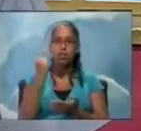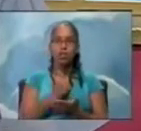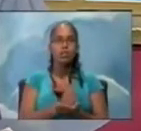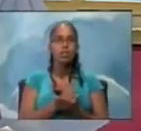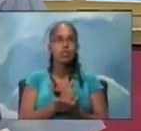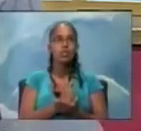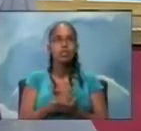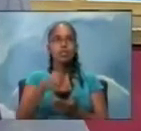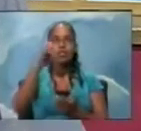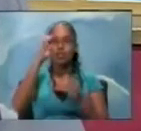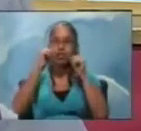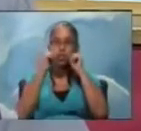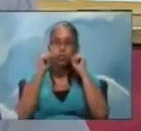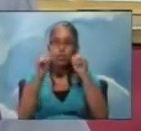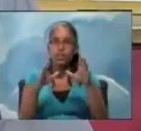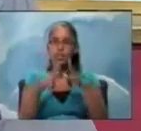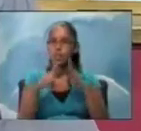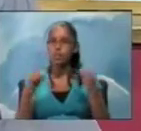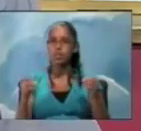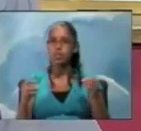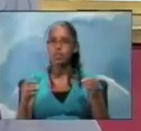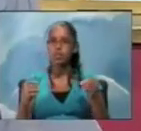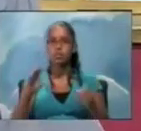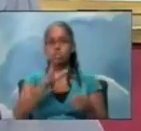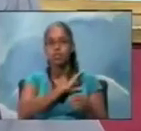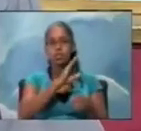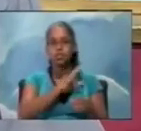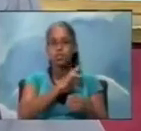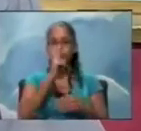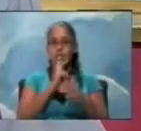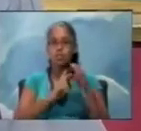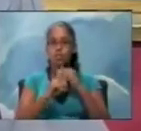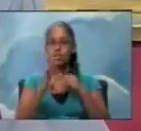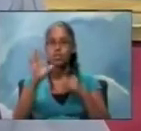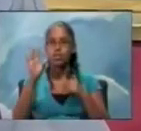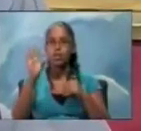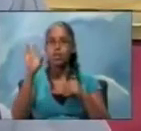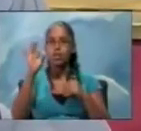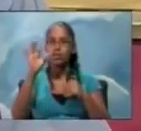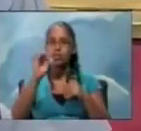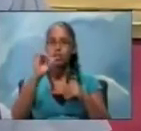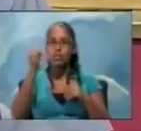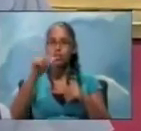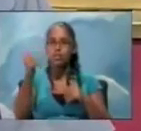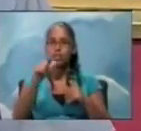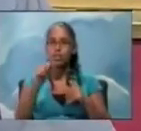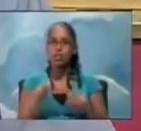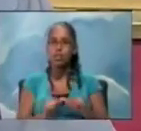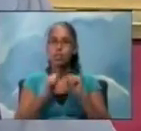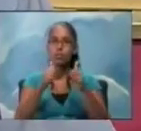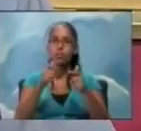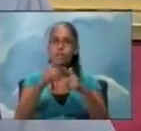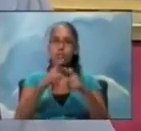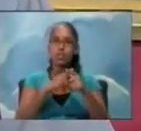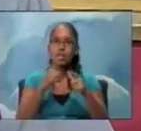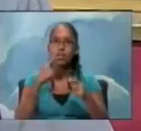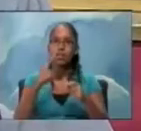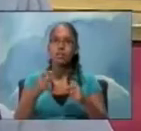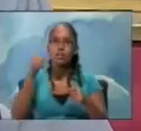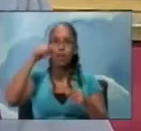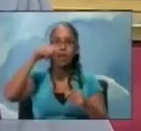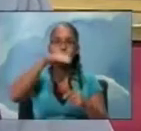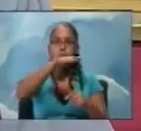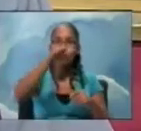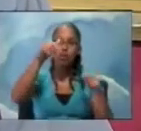Aleluya, Dios los bendiga a todos. Me corresponde al versículo 9 y 10, dice, comenzó luego a decir al pueblo esta